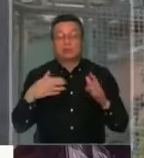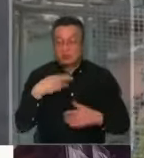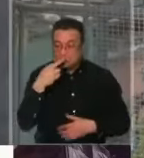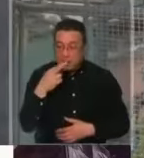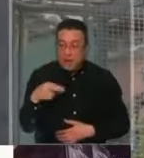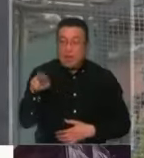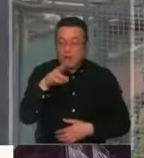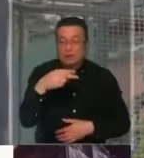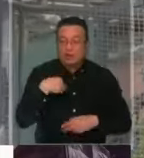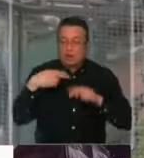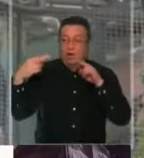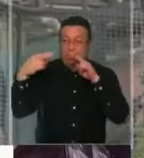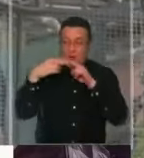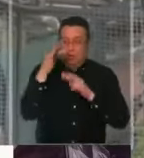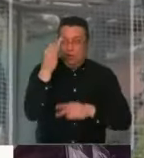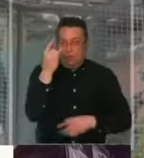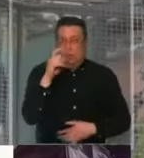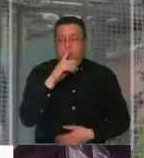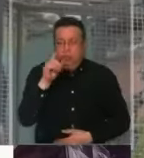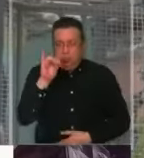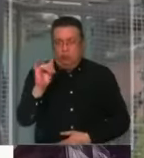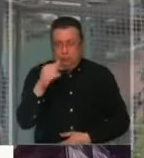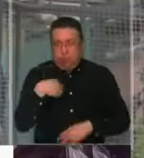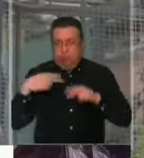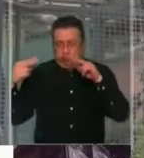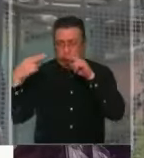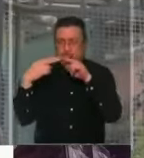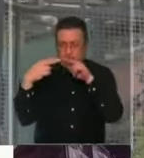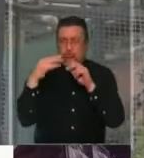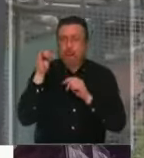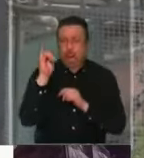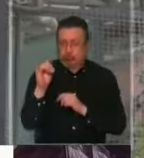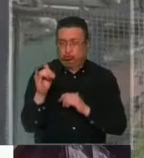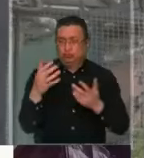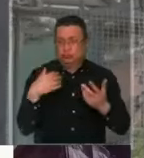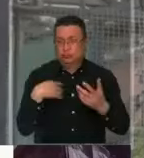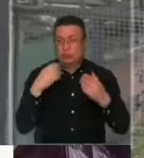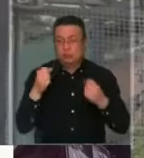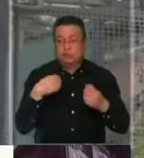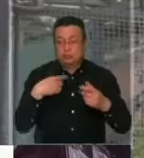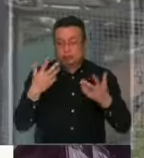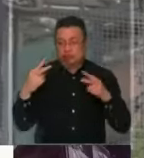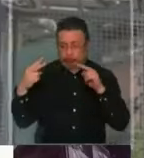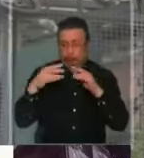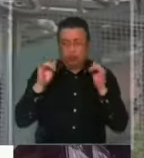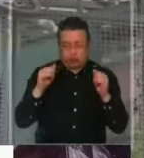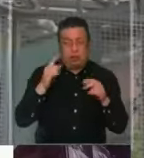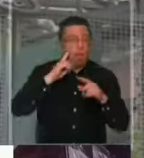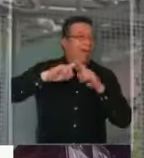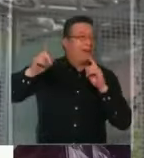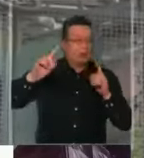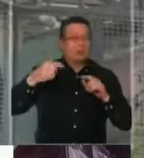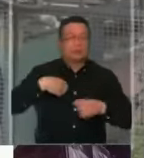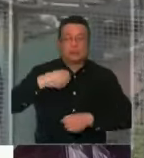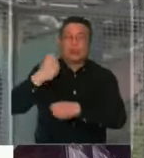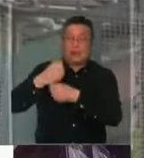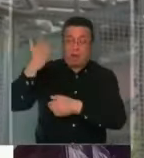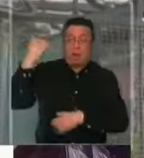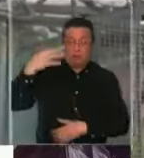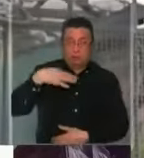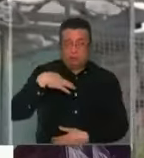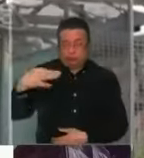Yo conozco a Manuel Fuentes, sí, yo lo conozco. Si eso no le puedo mencionar ni desconocer que nos conocemos. Él fue mi empleador, nosotros